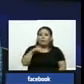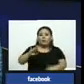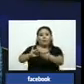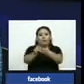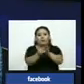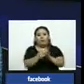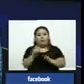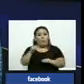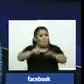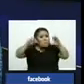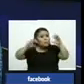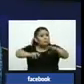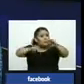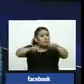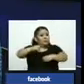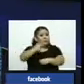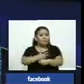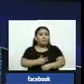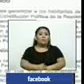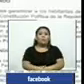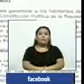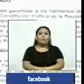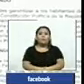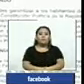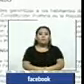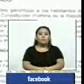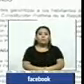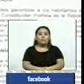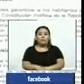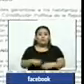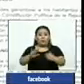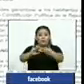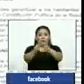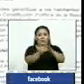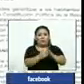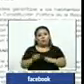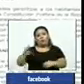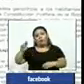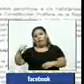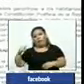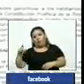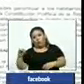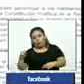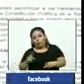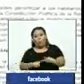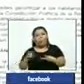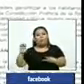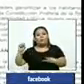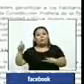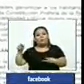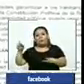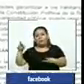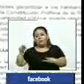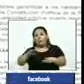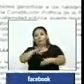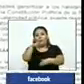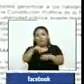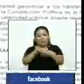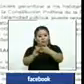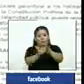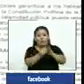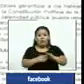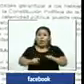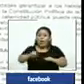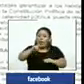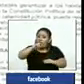afectadas por las intensas lluvias. Veamos. Las colonias Regalito de Dios y La Esperanza son las colonias que se incluyen en el estado de